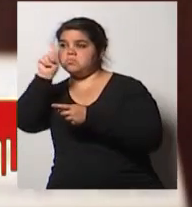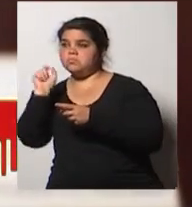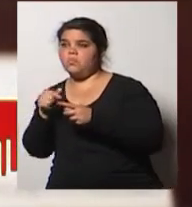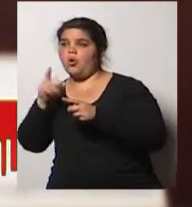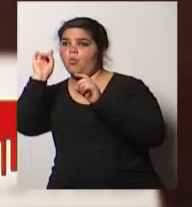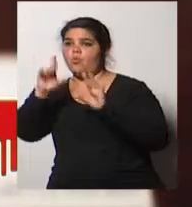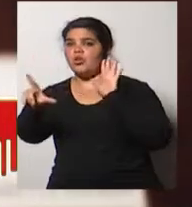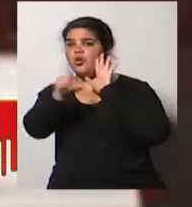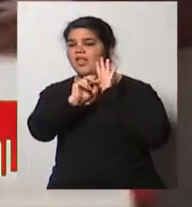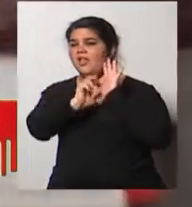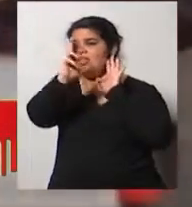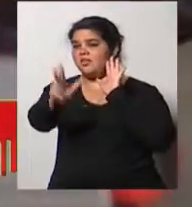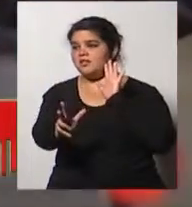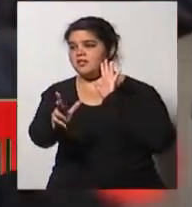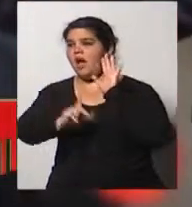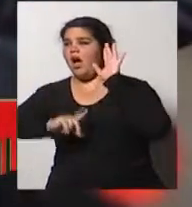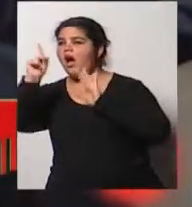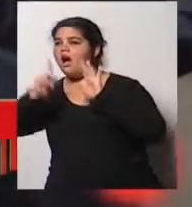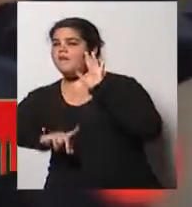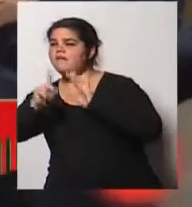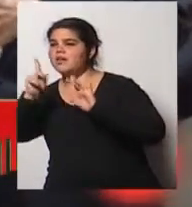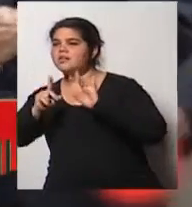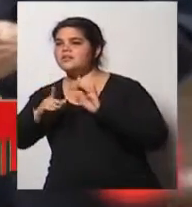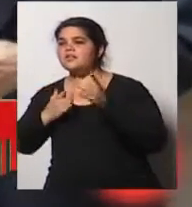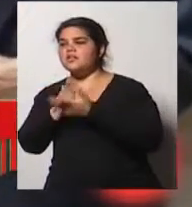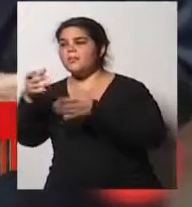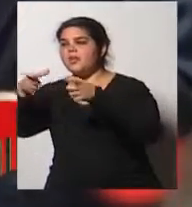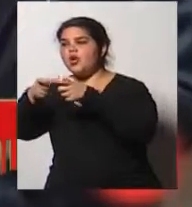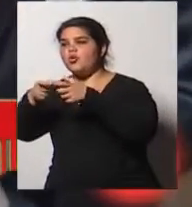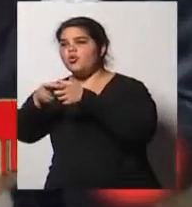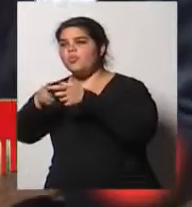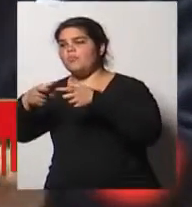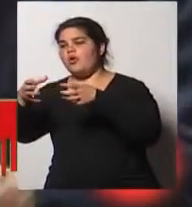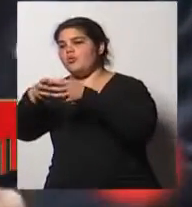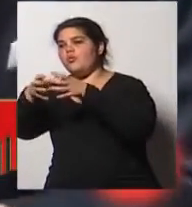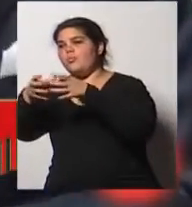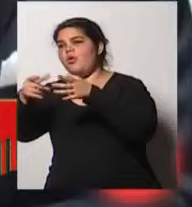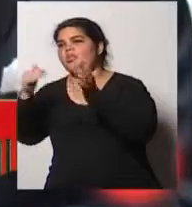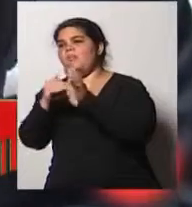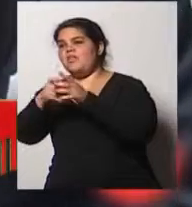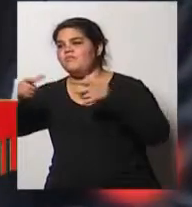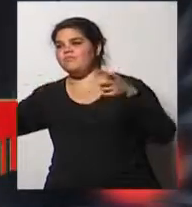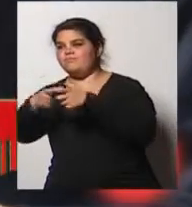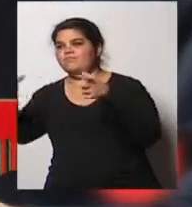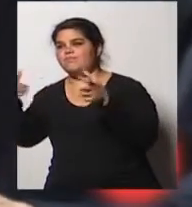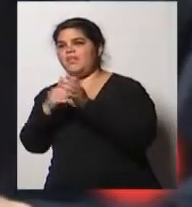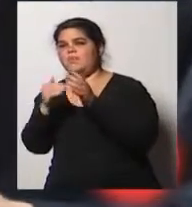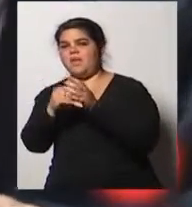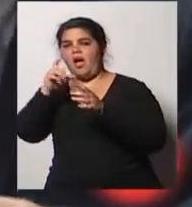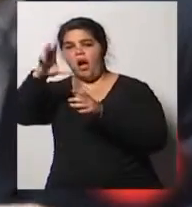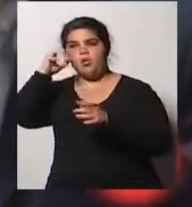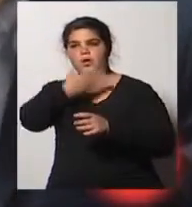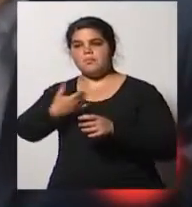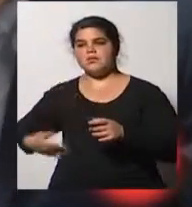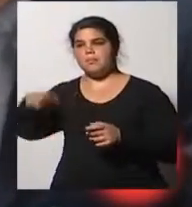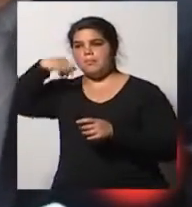tenido alguna variabilidad en el número de los ministros. Recordemos que el presidente Menem amplió la Corte